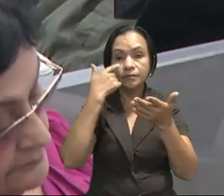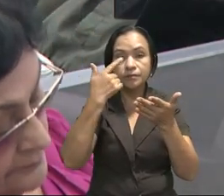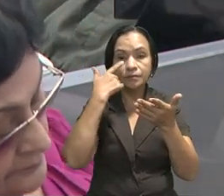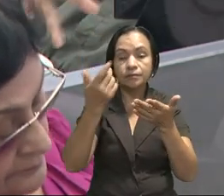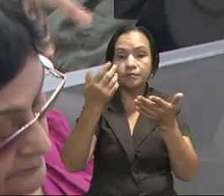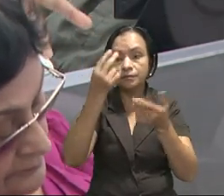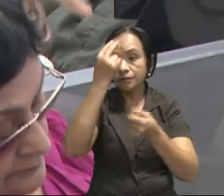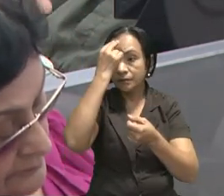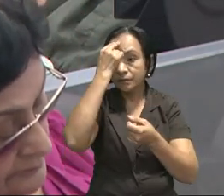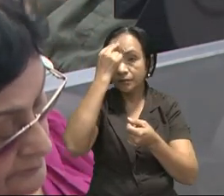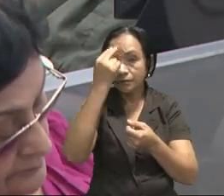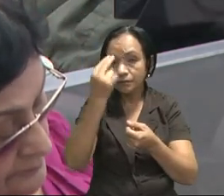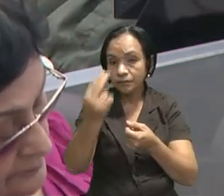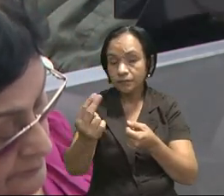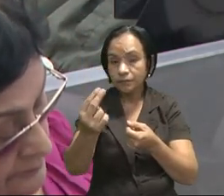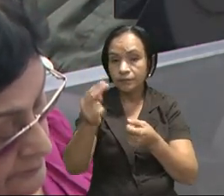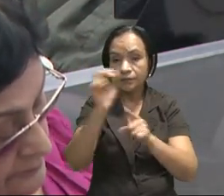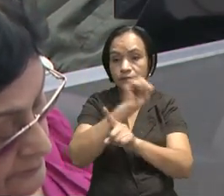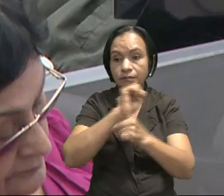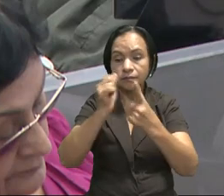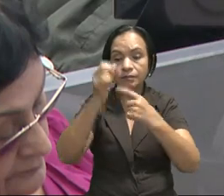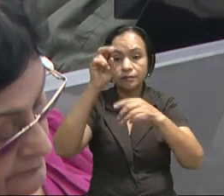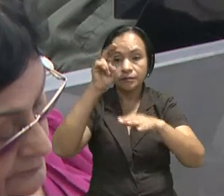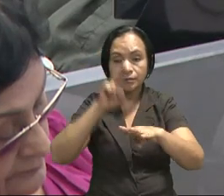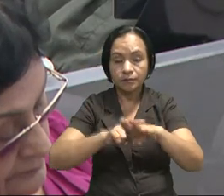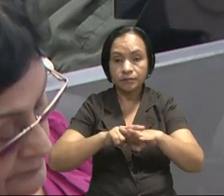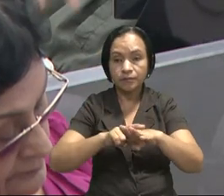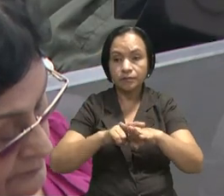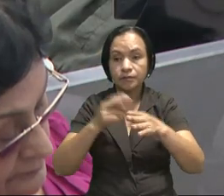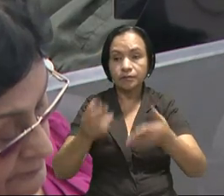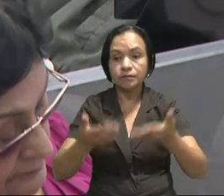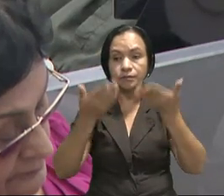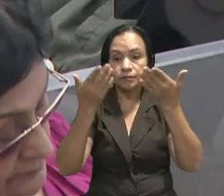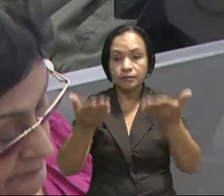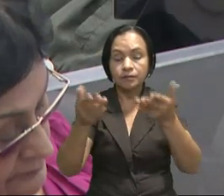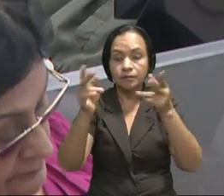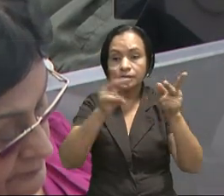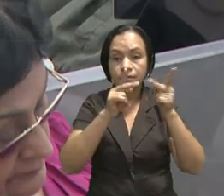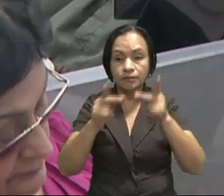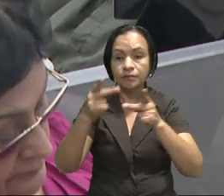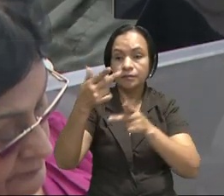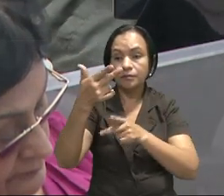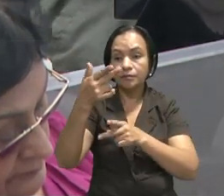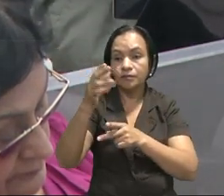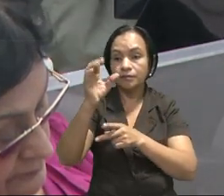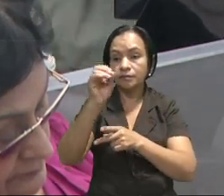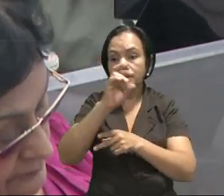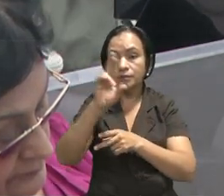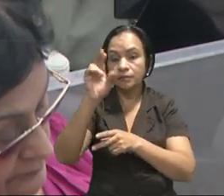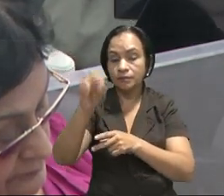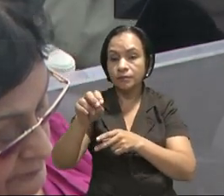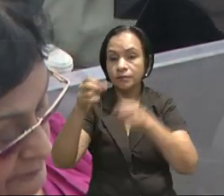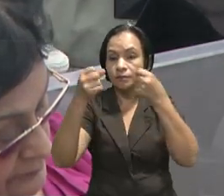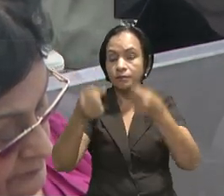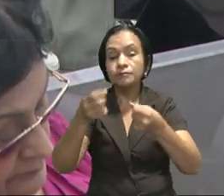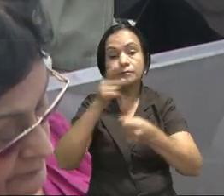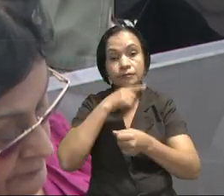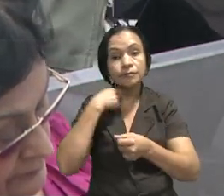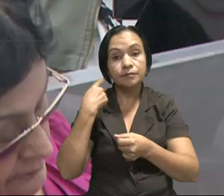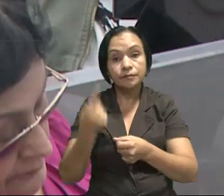reconocimientos honoríficos que la Asamblea Nacional le otorga a gente como el Chocorrón Buitrago. Esa es la